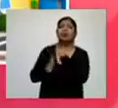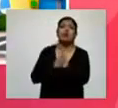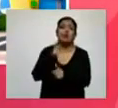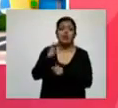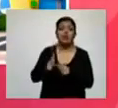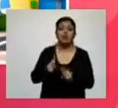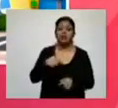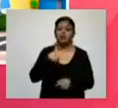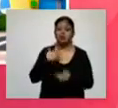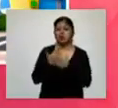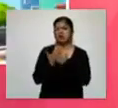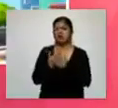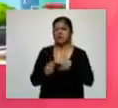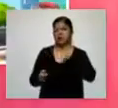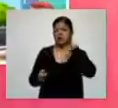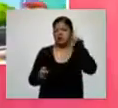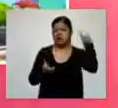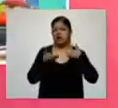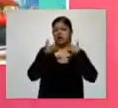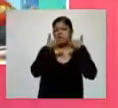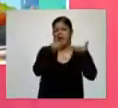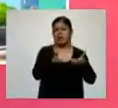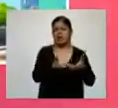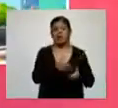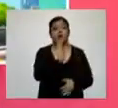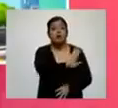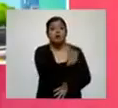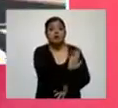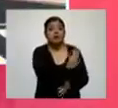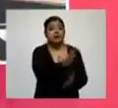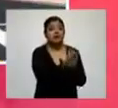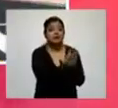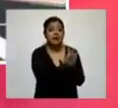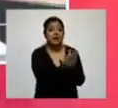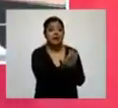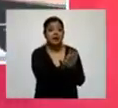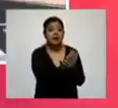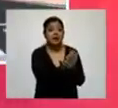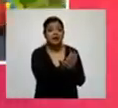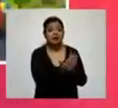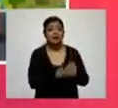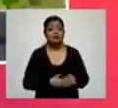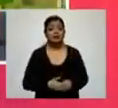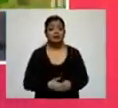lento! ¡Te esperaré al otro lado de la calle! ¡Oh! ¡Mimi, espera!